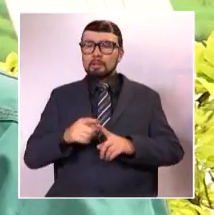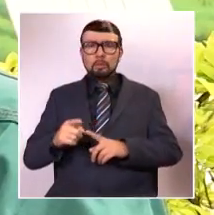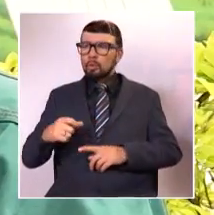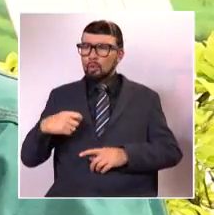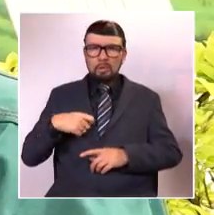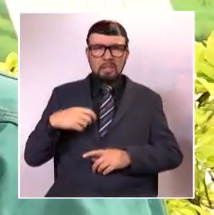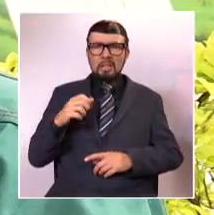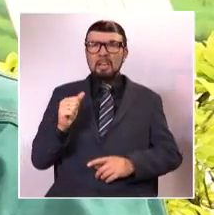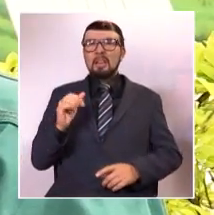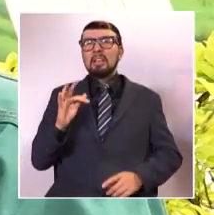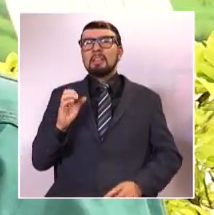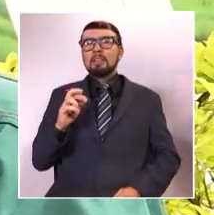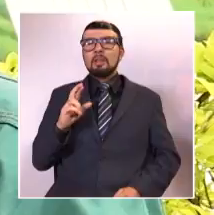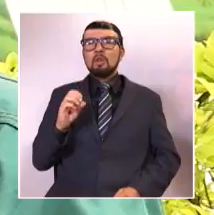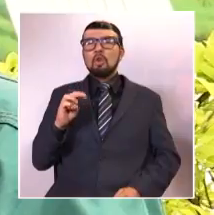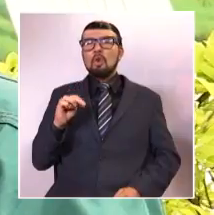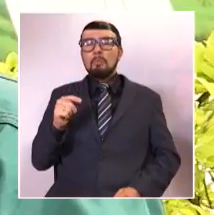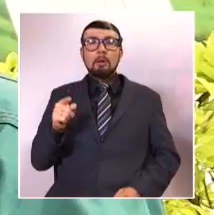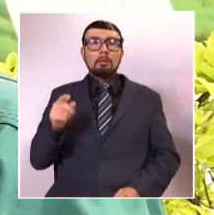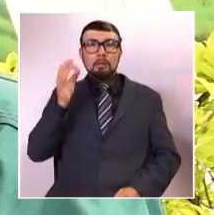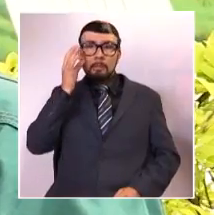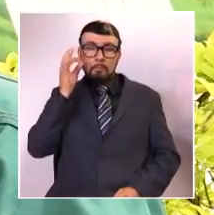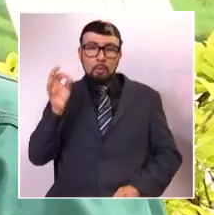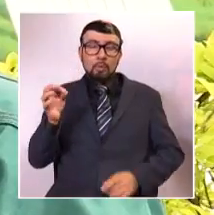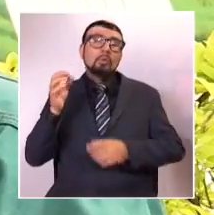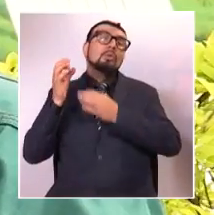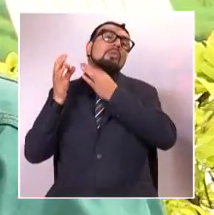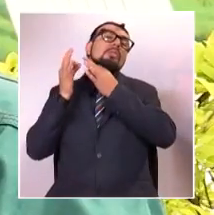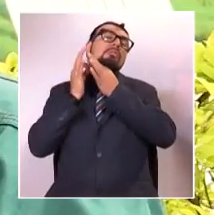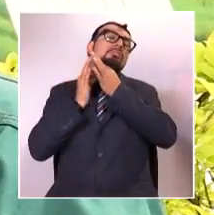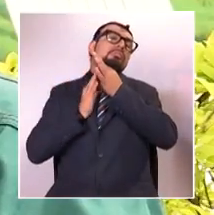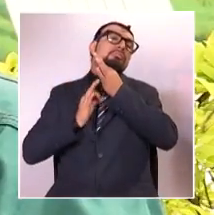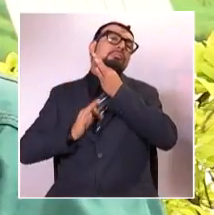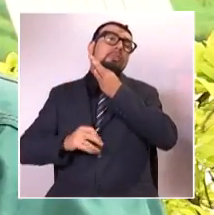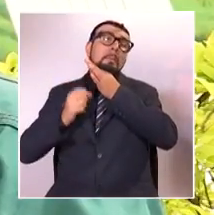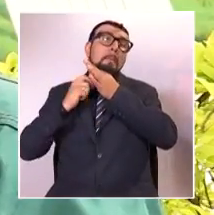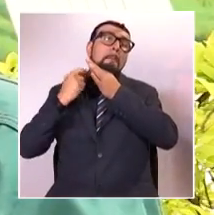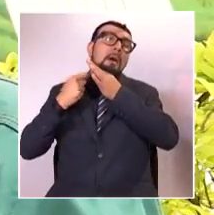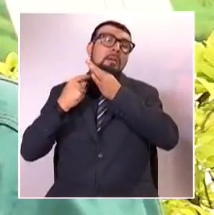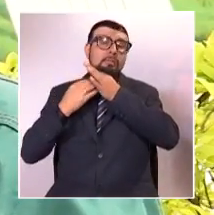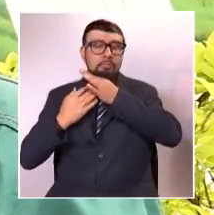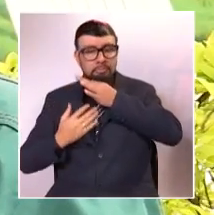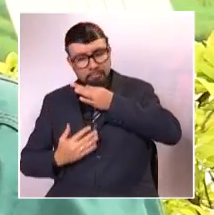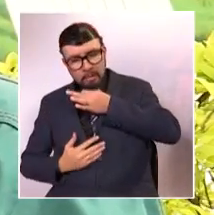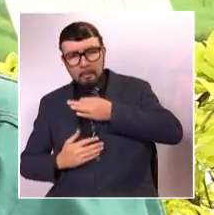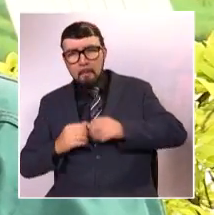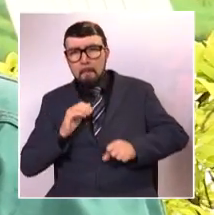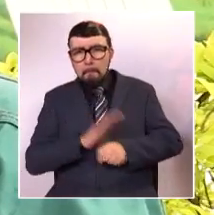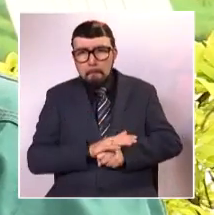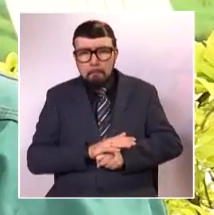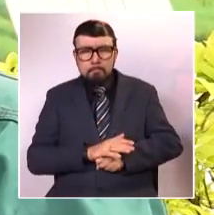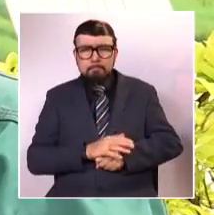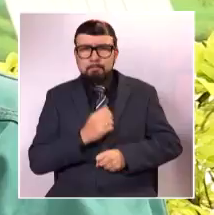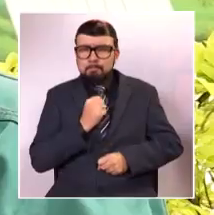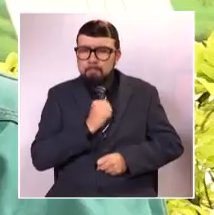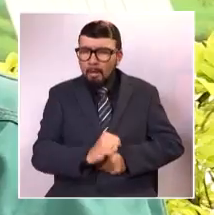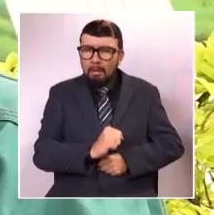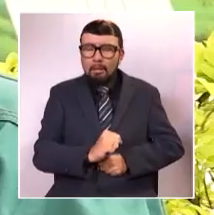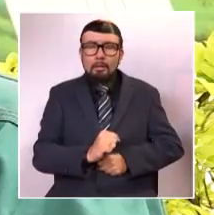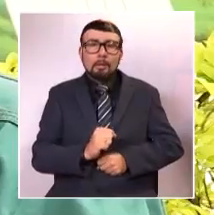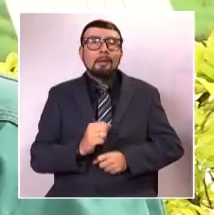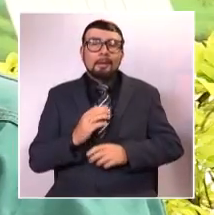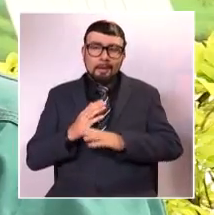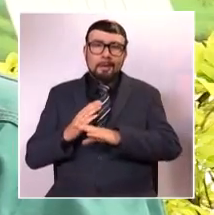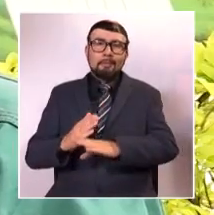que puedan tener un riesgo de desprenderse ni producir trombosis, accidentes cerebrovasculares, ¿sí? Vamos a